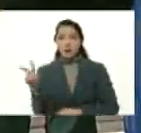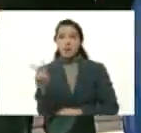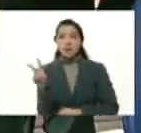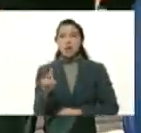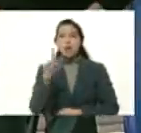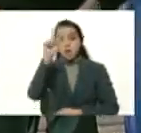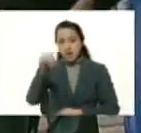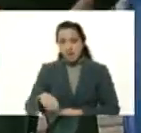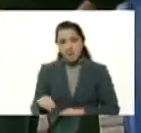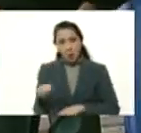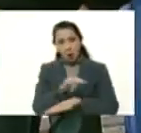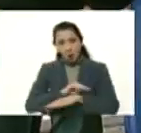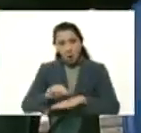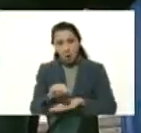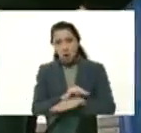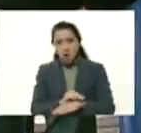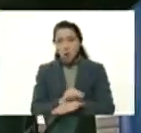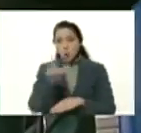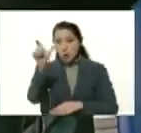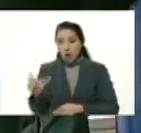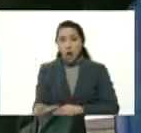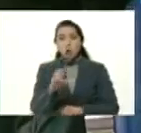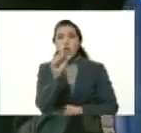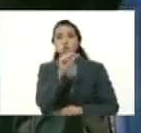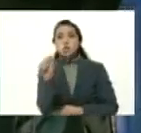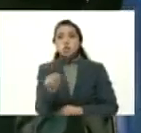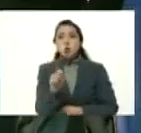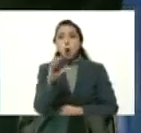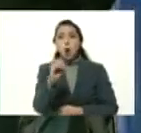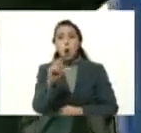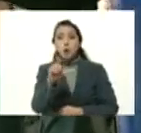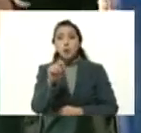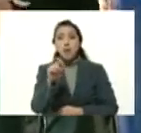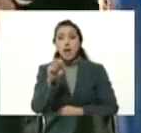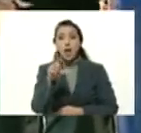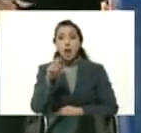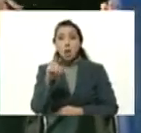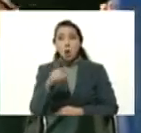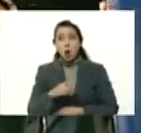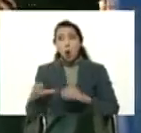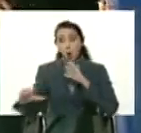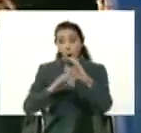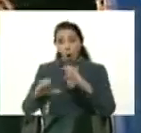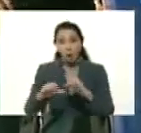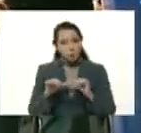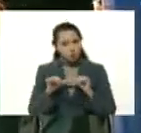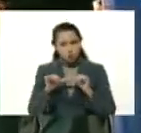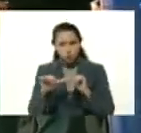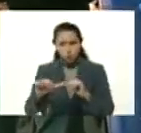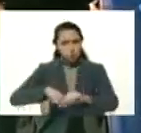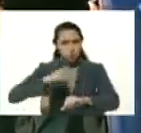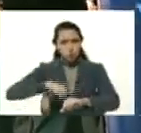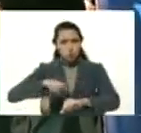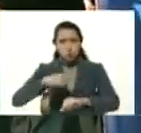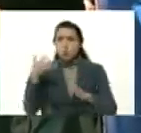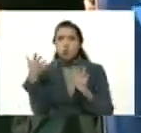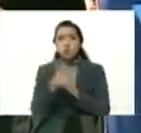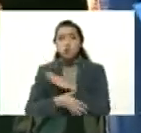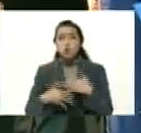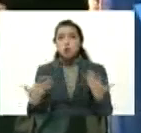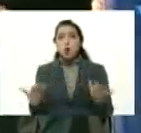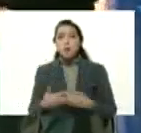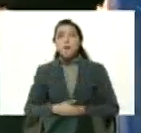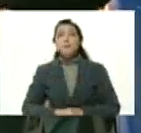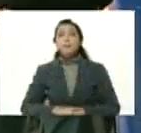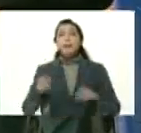el ministro Wilmar Castro Soteldo. Estuvimos conversando largo sobre los